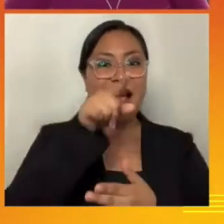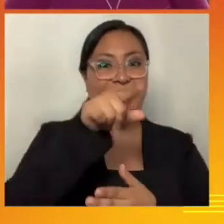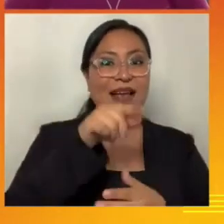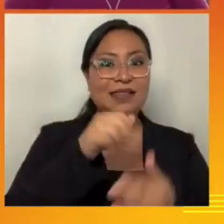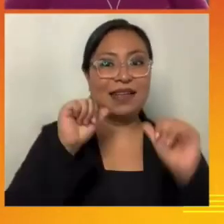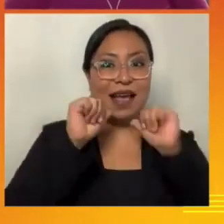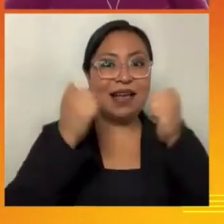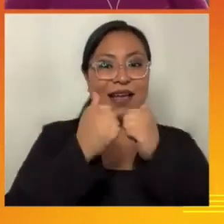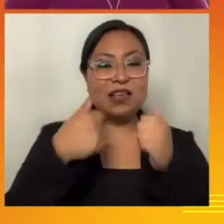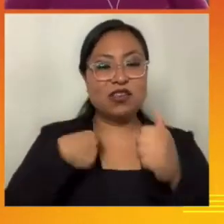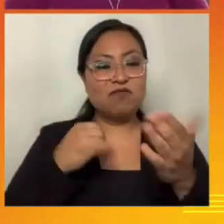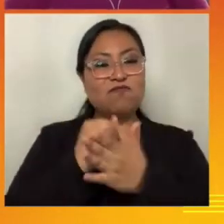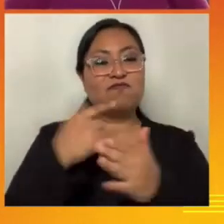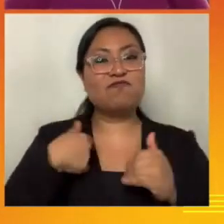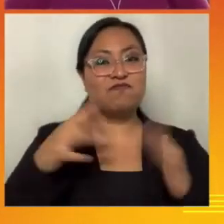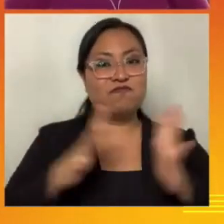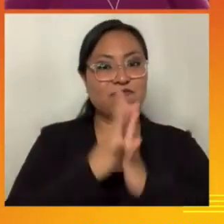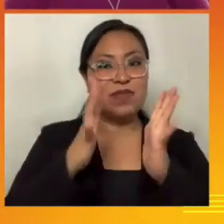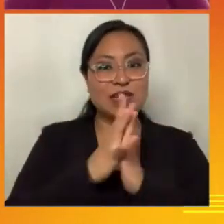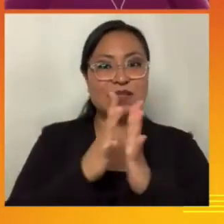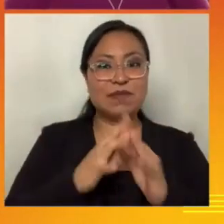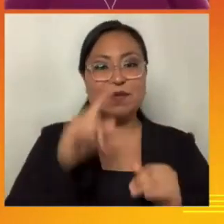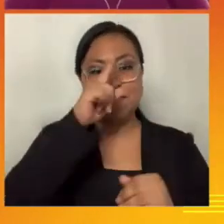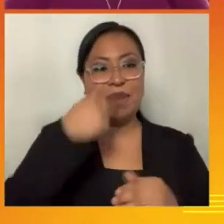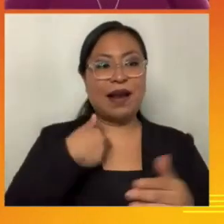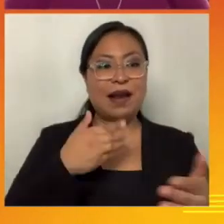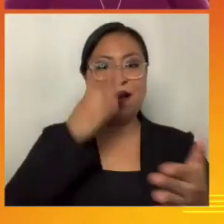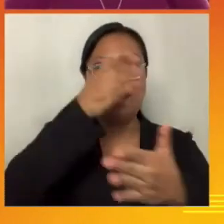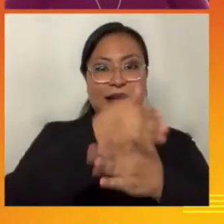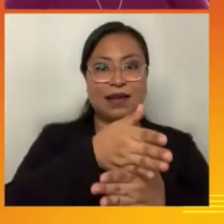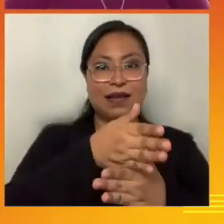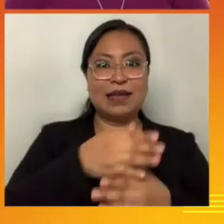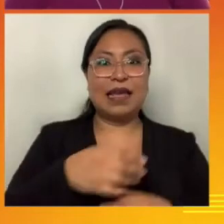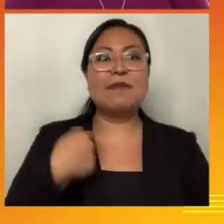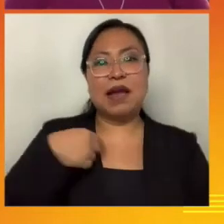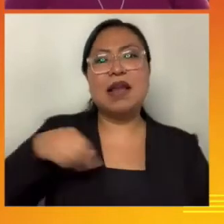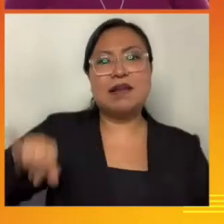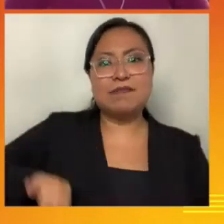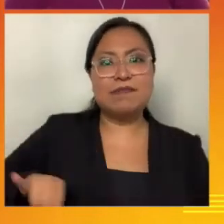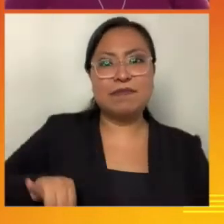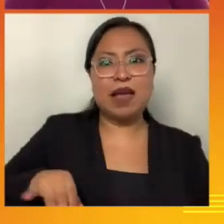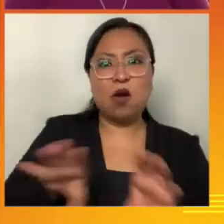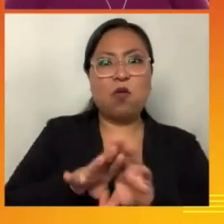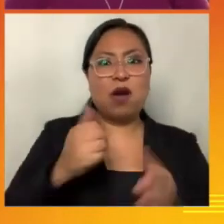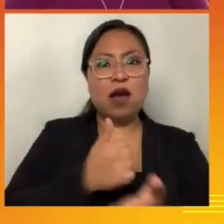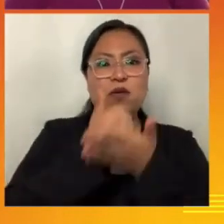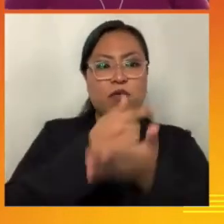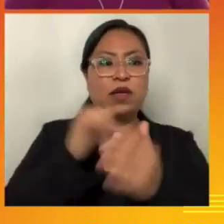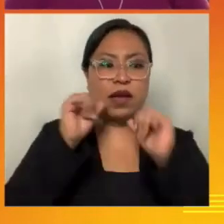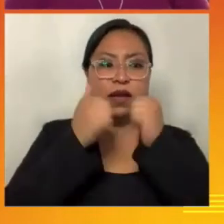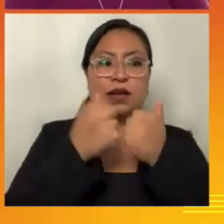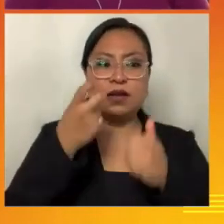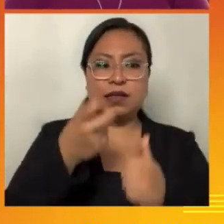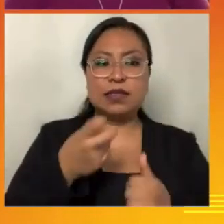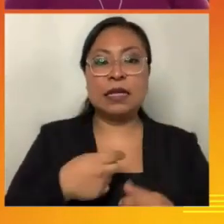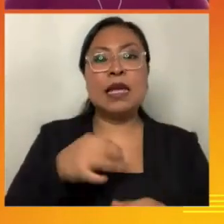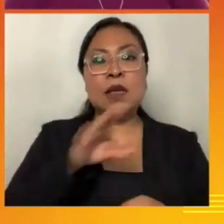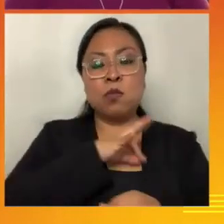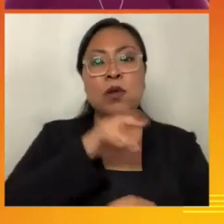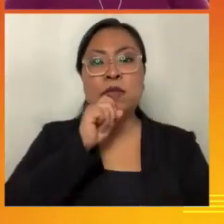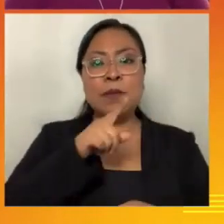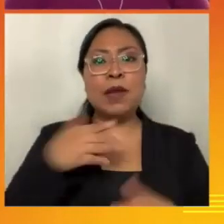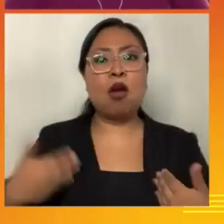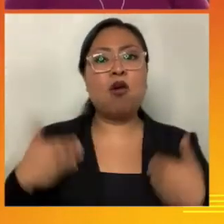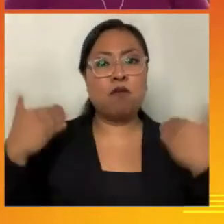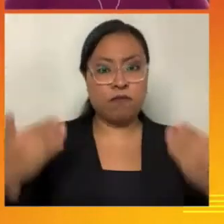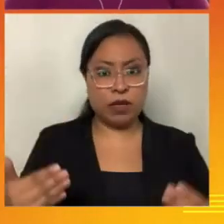encontrar estas nuevas personas que se interesen en nuestra causa, pero también para brindar confianza al público